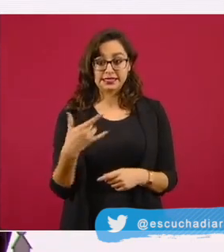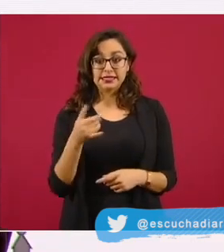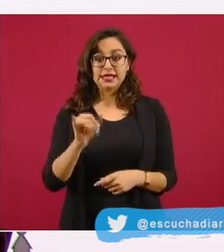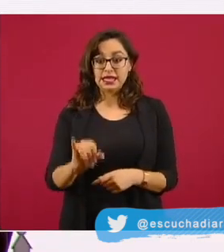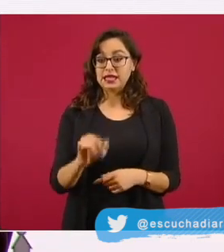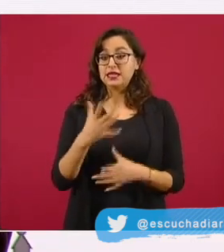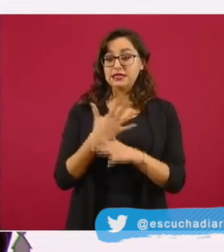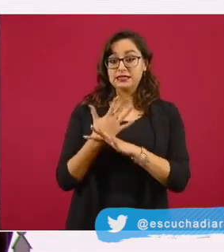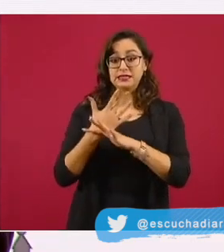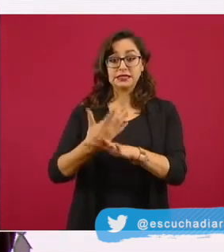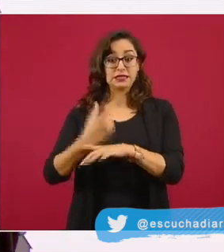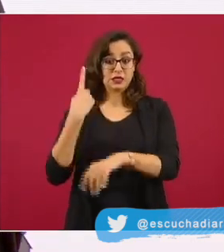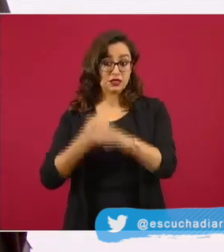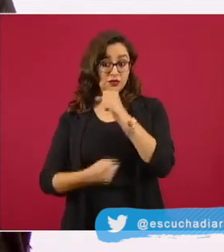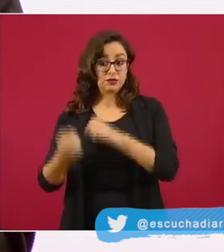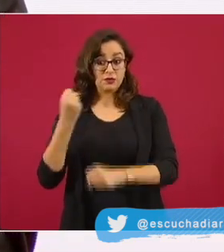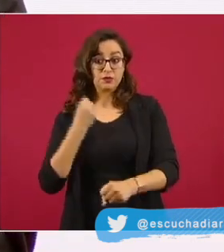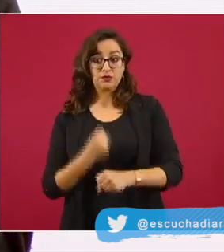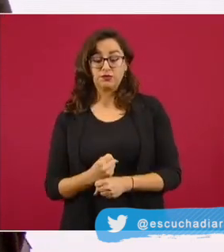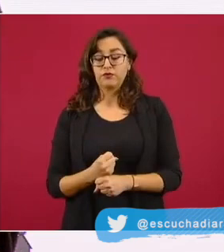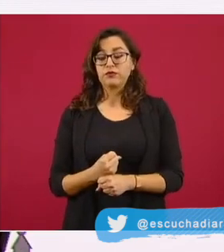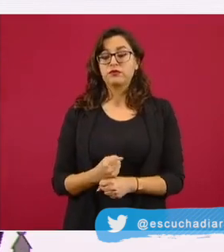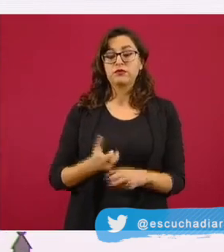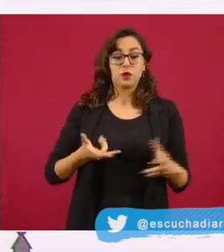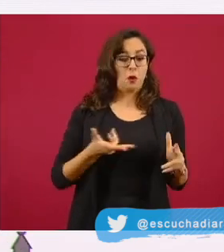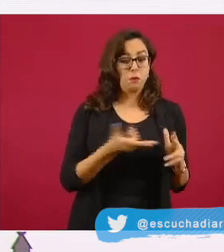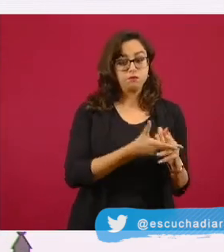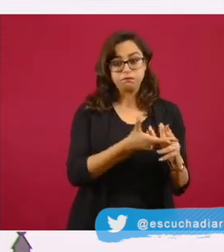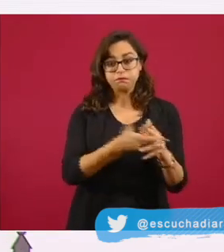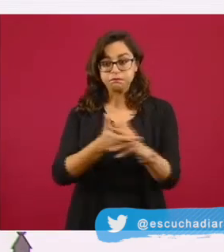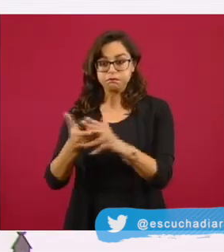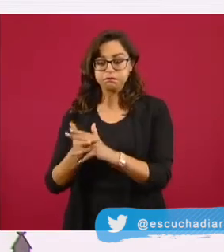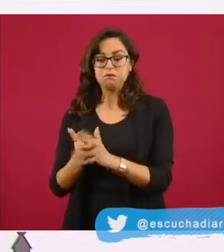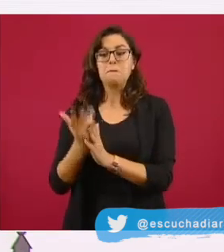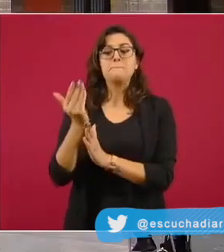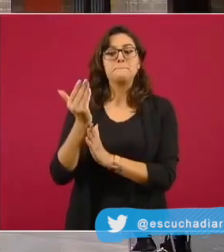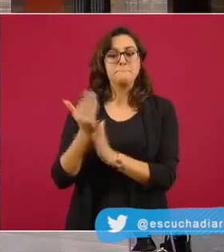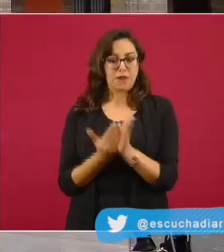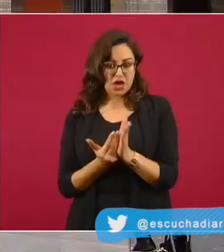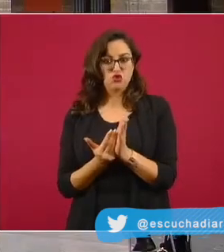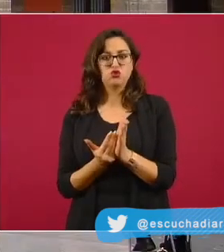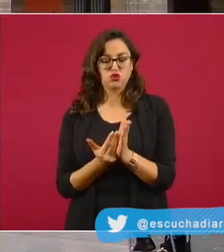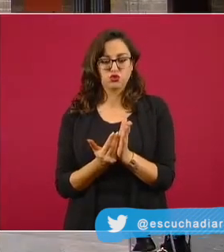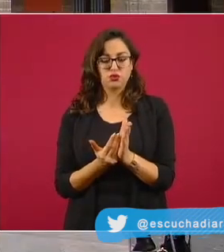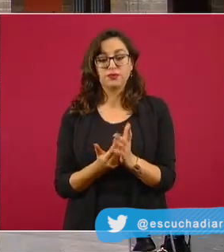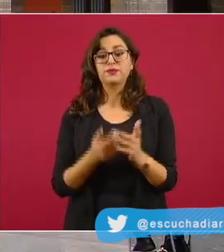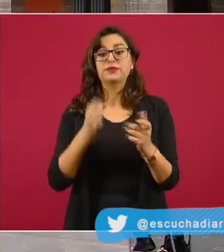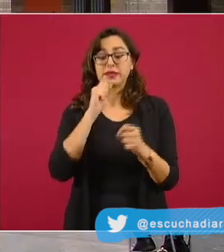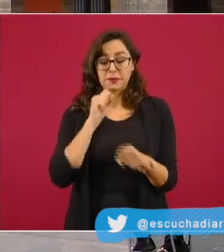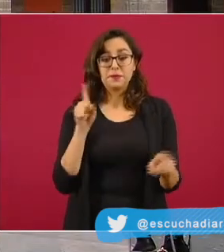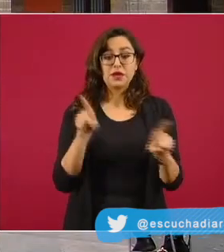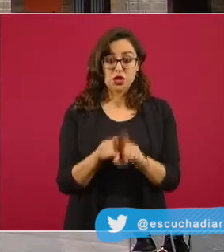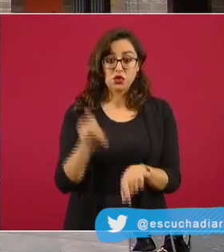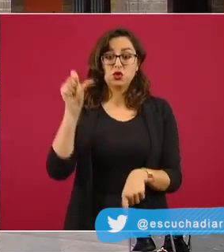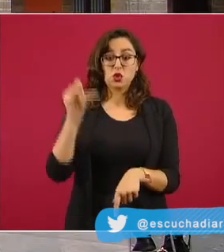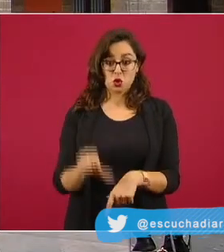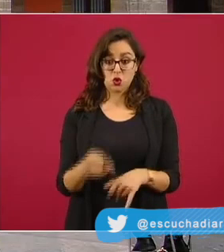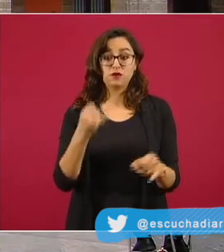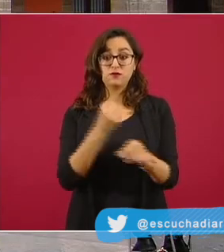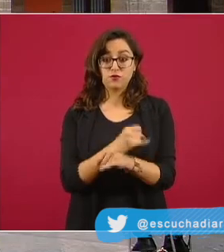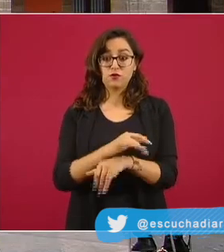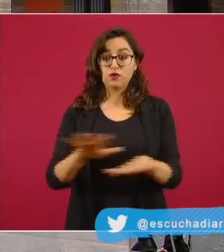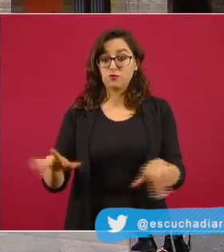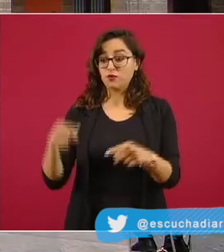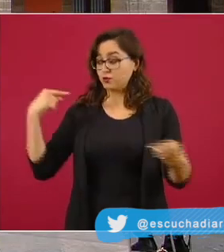pasado hubo menos homicidios que en 2018 e informo que en los